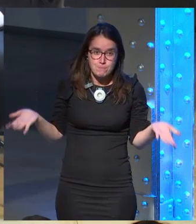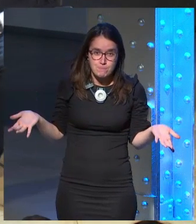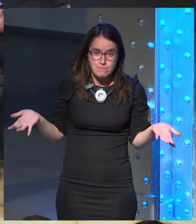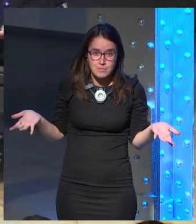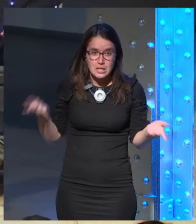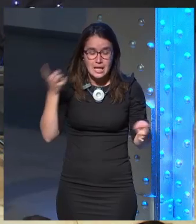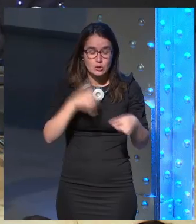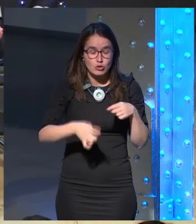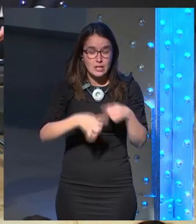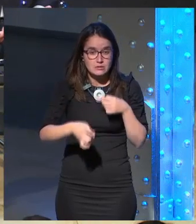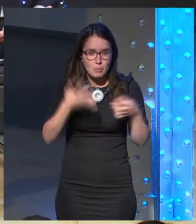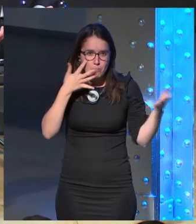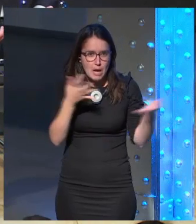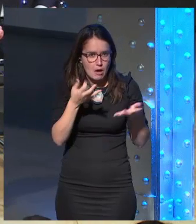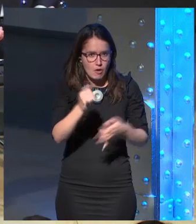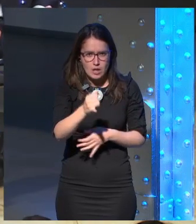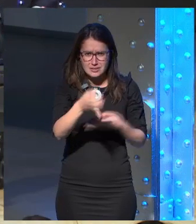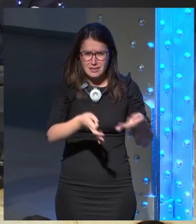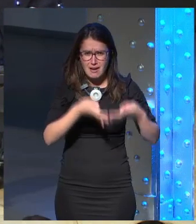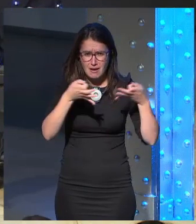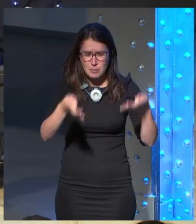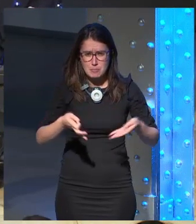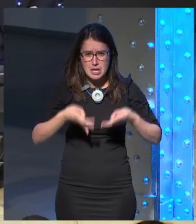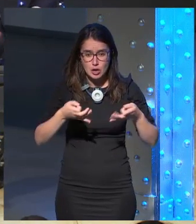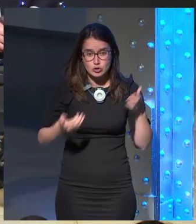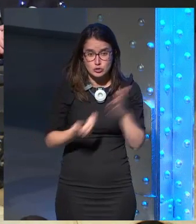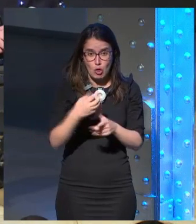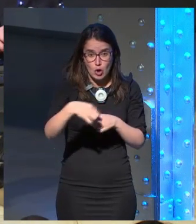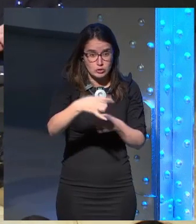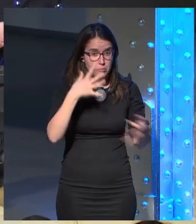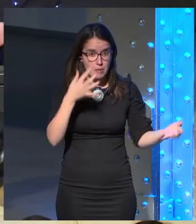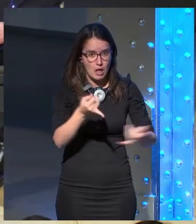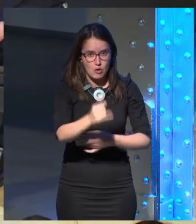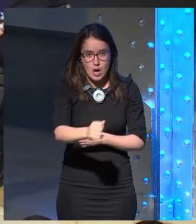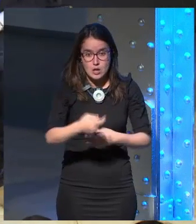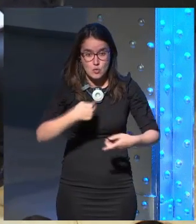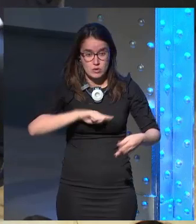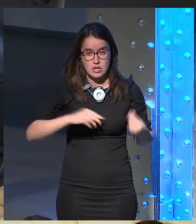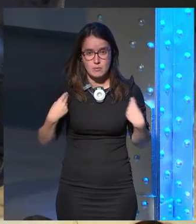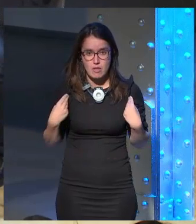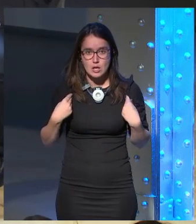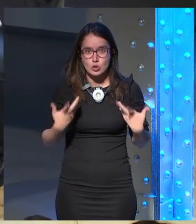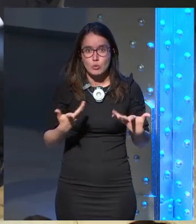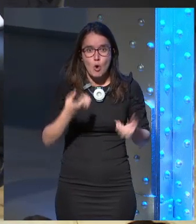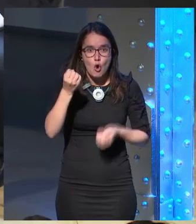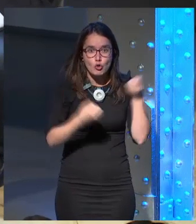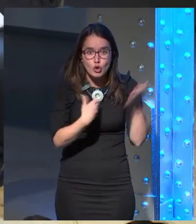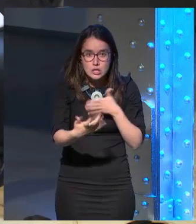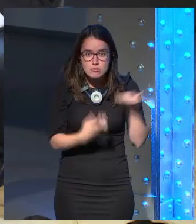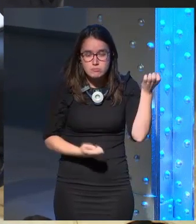Pues las cosas siempre tienen riesgos y cada día los corremos siempre en nuestras vidas. Cuando se